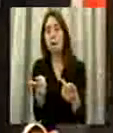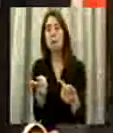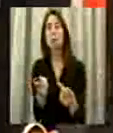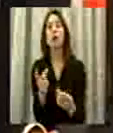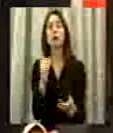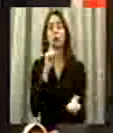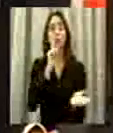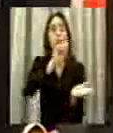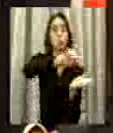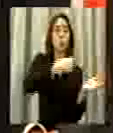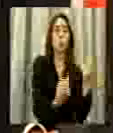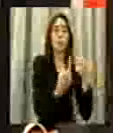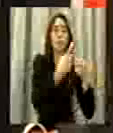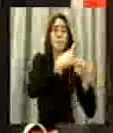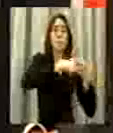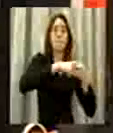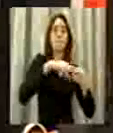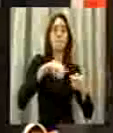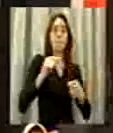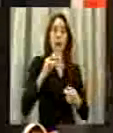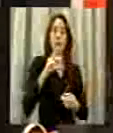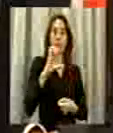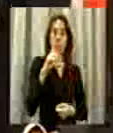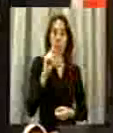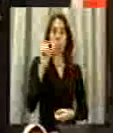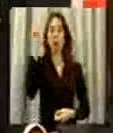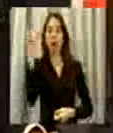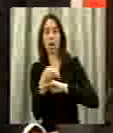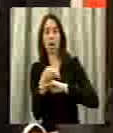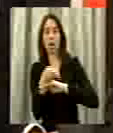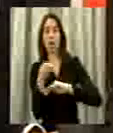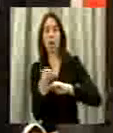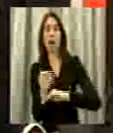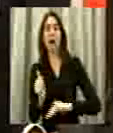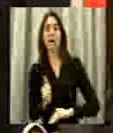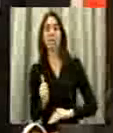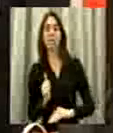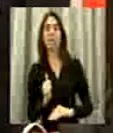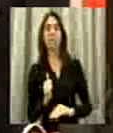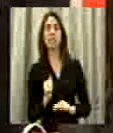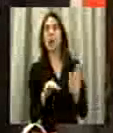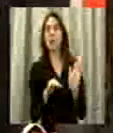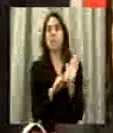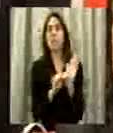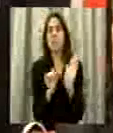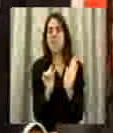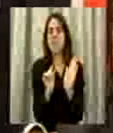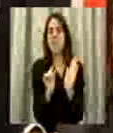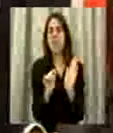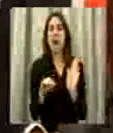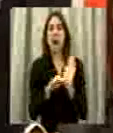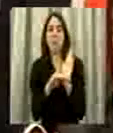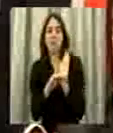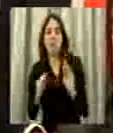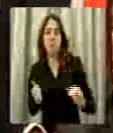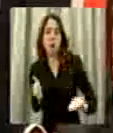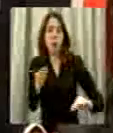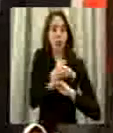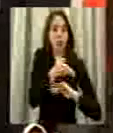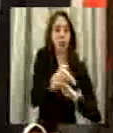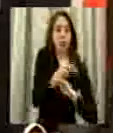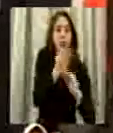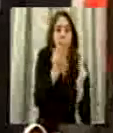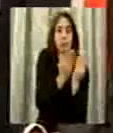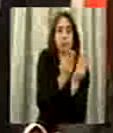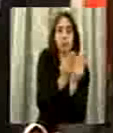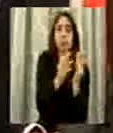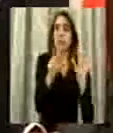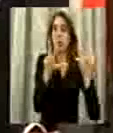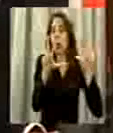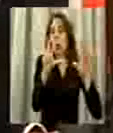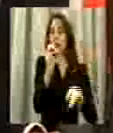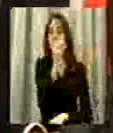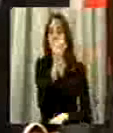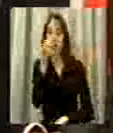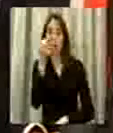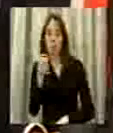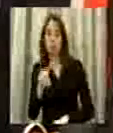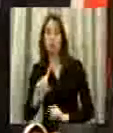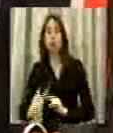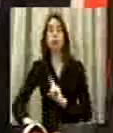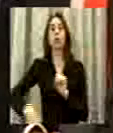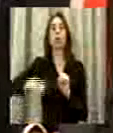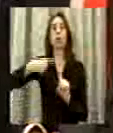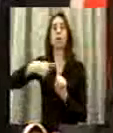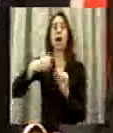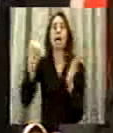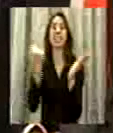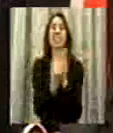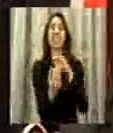una matrícula y que hay una asistencia mínima. Y con esa asistencia mínima, que entiendo es 80%, más